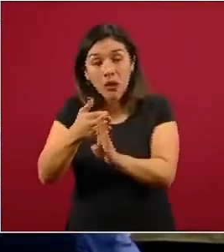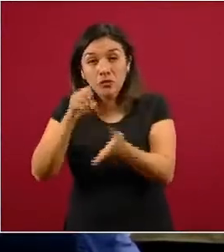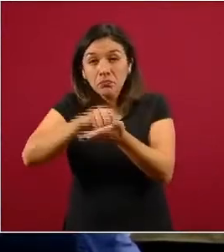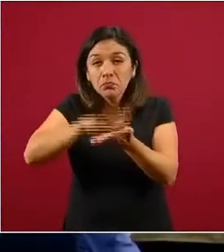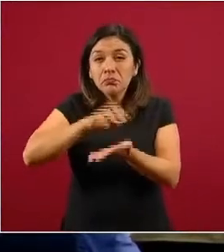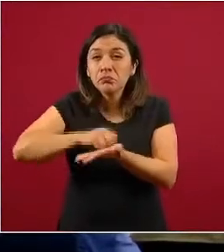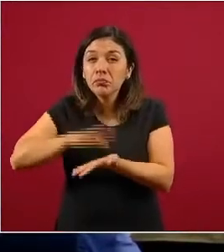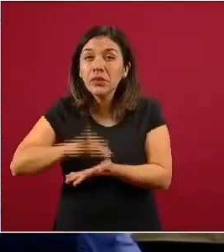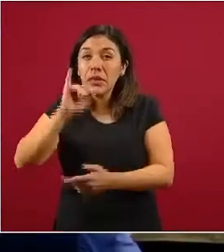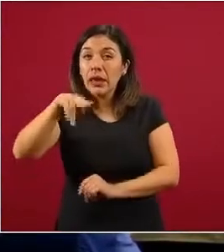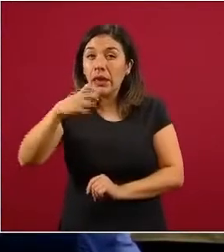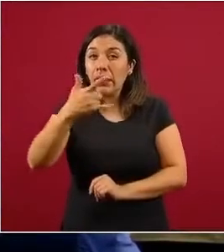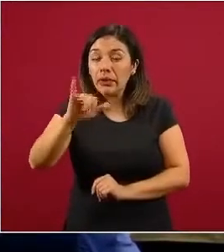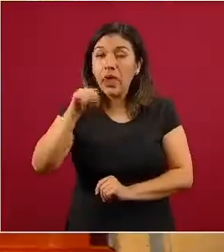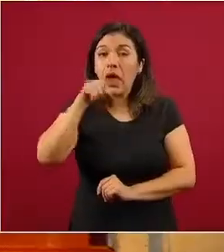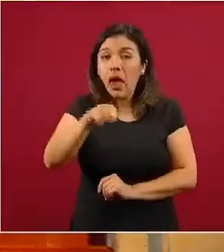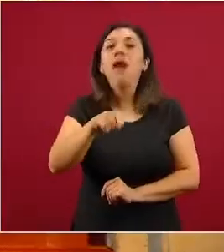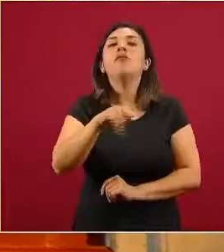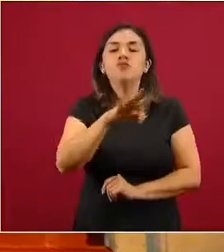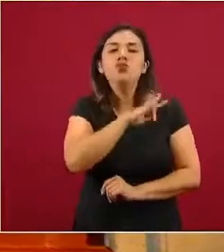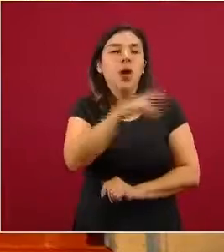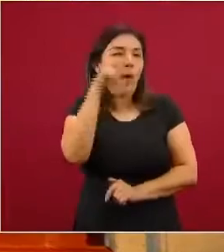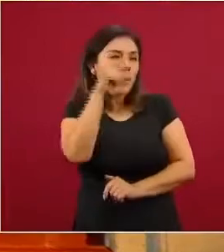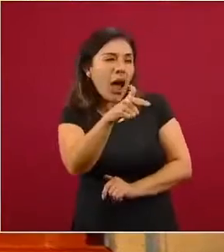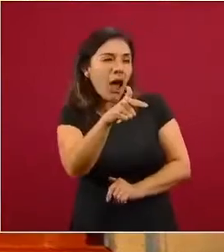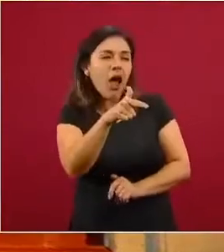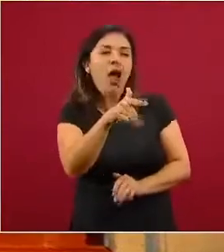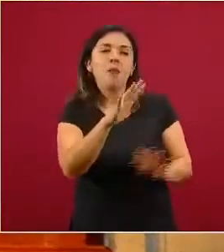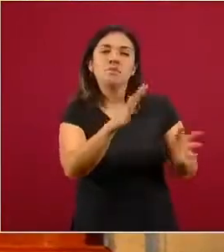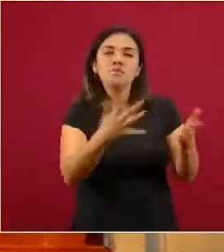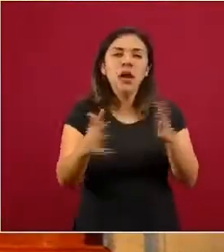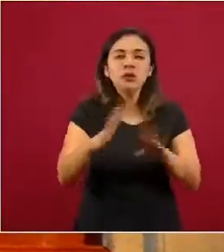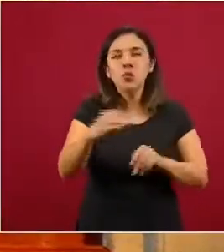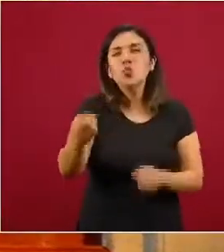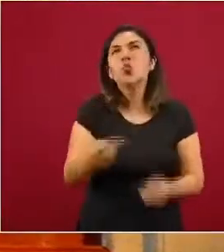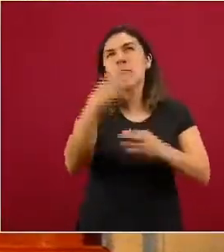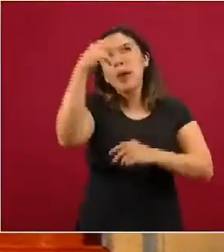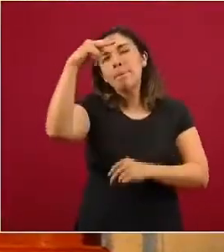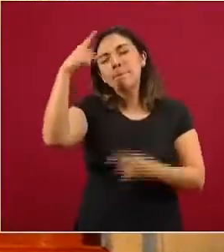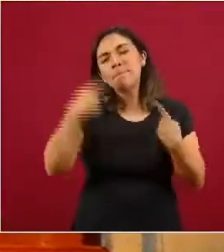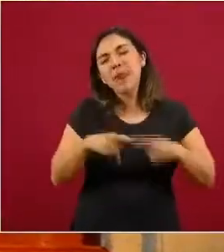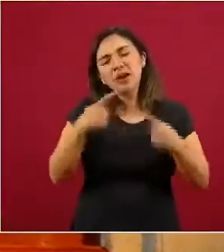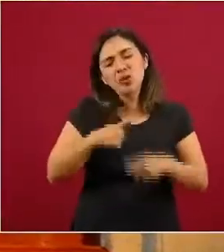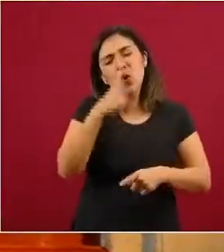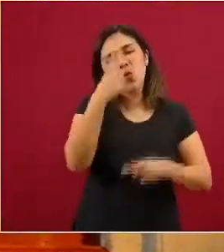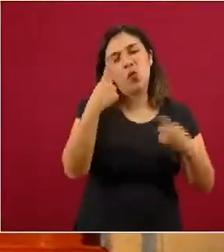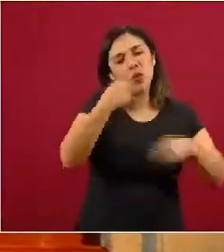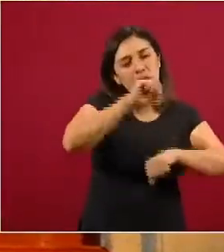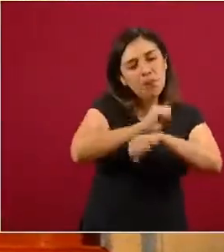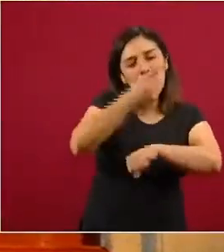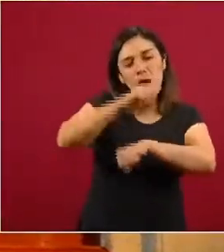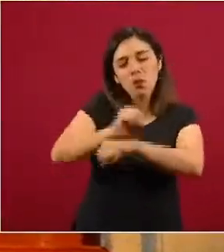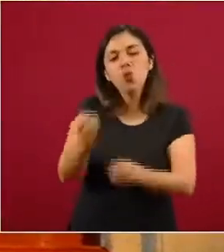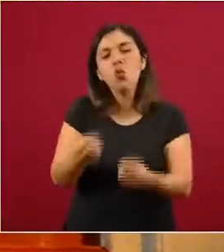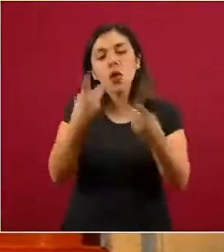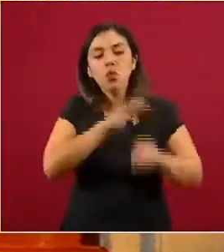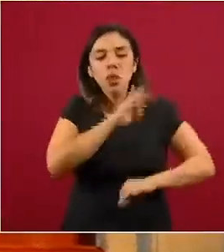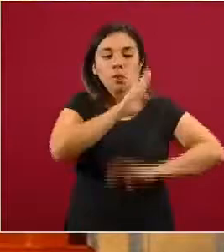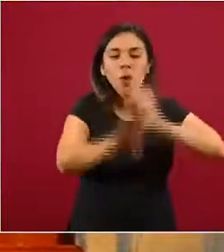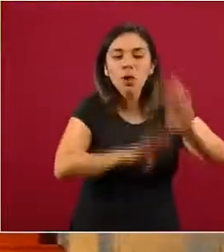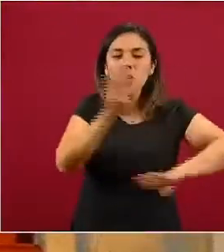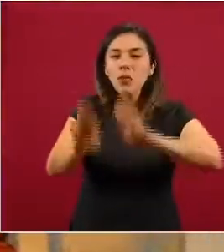el 2020, que son todas esas defunciones que están registradas en esta base de datos nacional del Registro Civil, que está